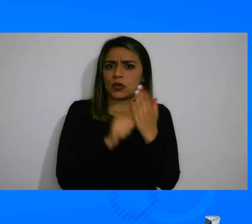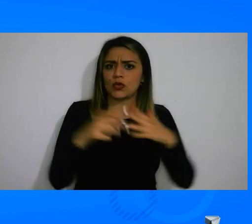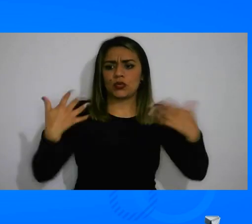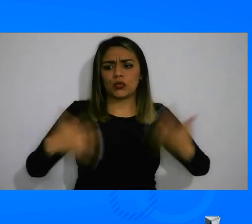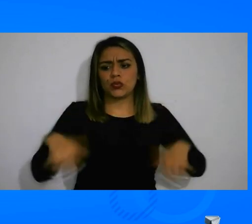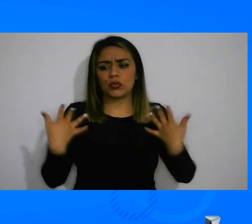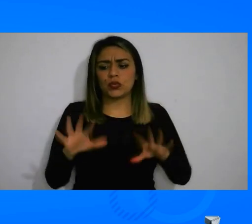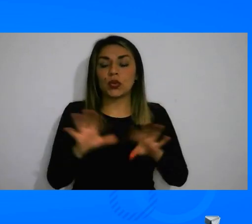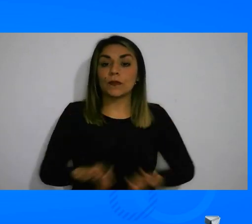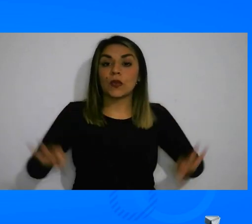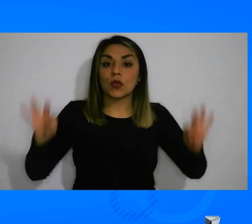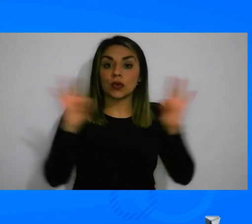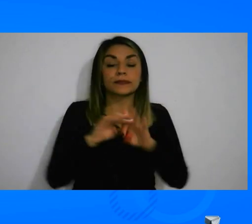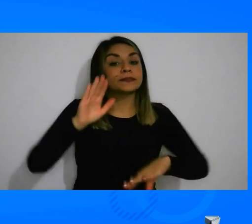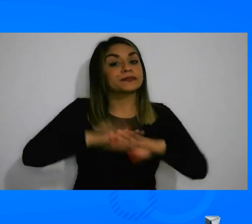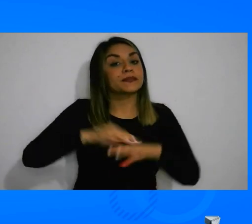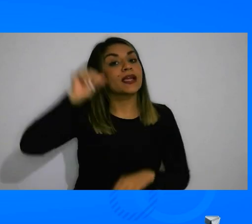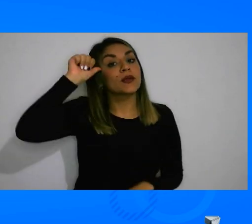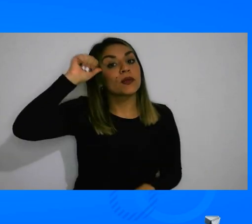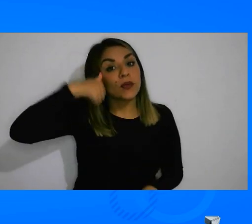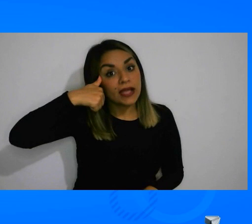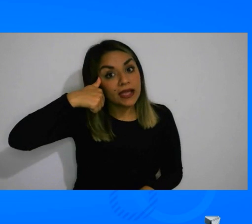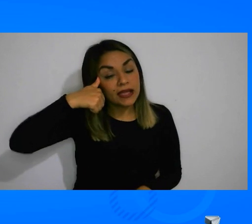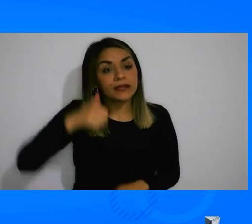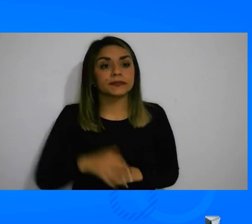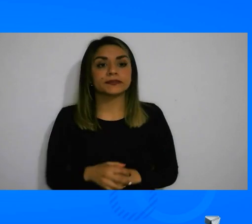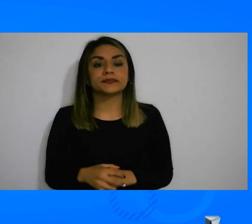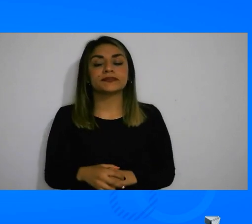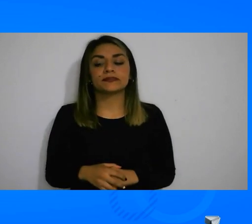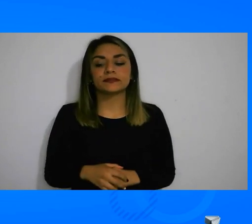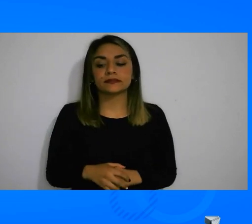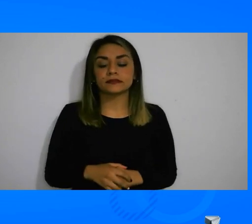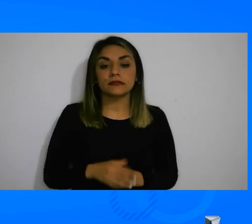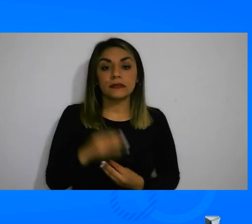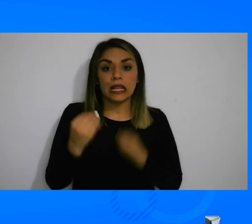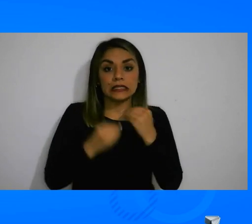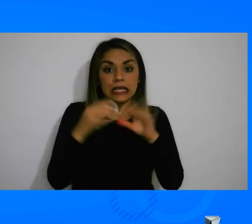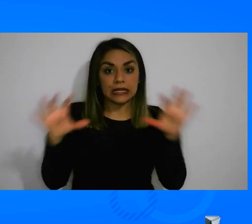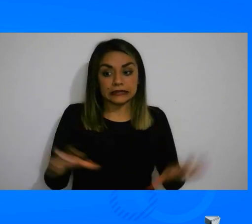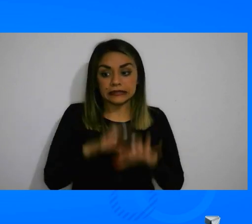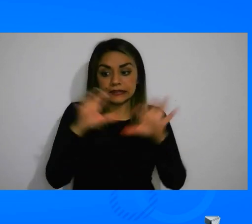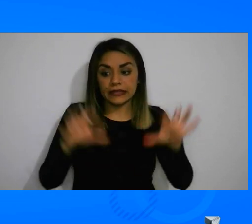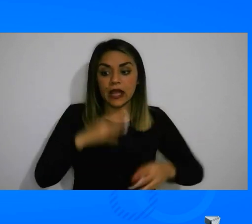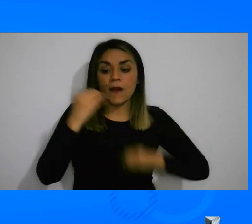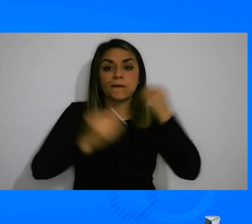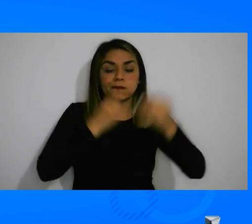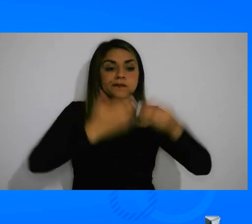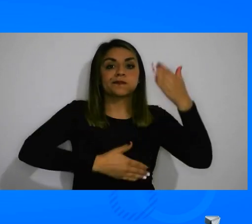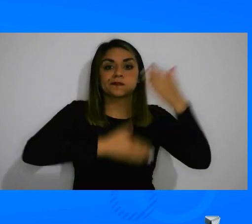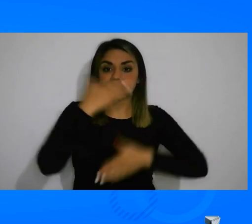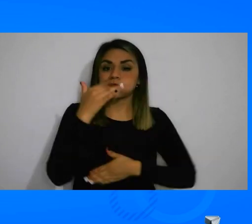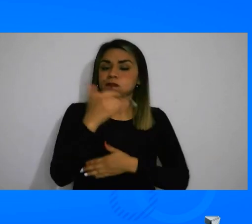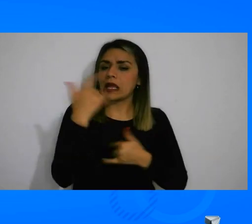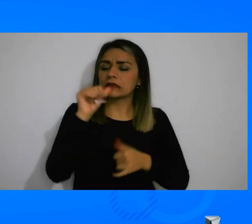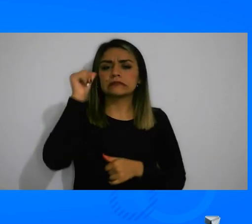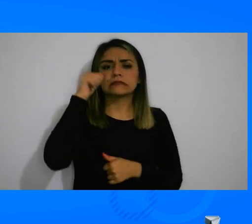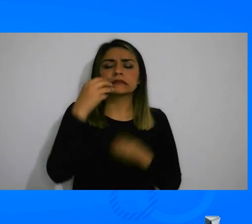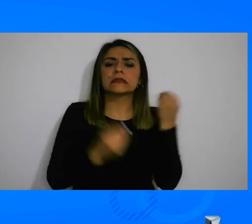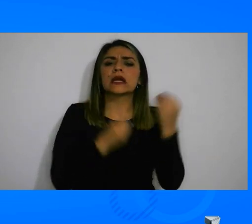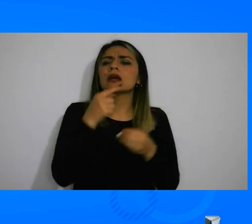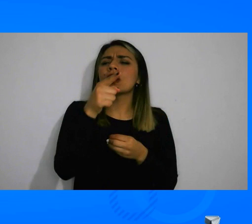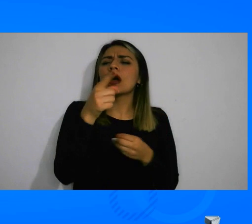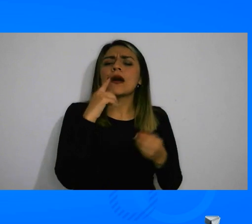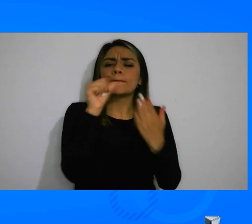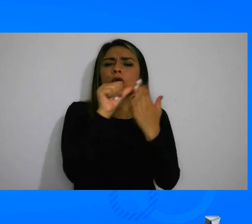importante. Recuerden, chicos, que realizarán las actividades que ya empezaron. Dimos inicio a este